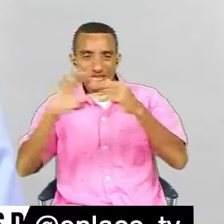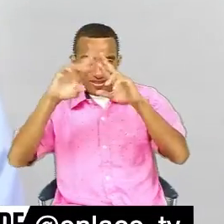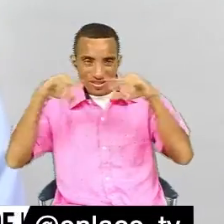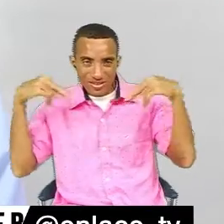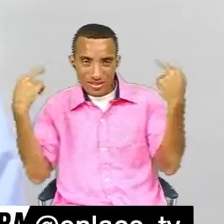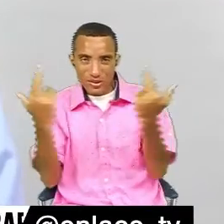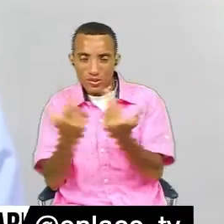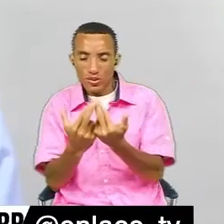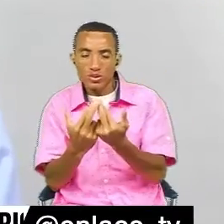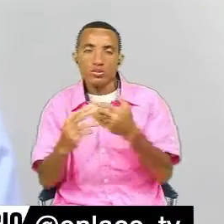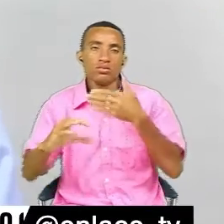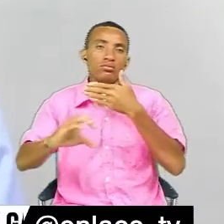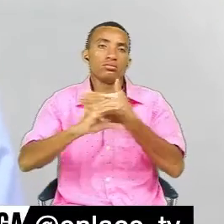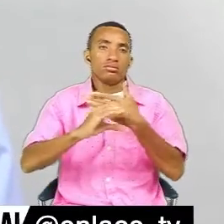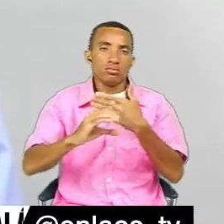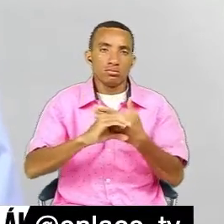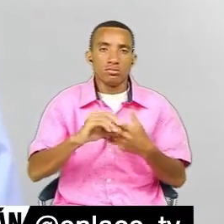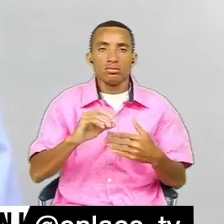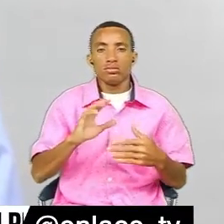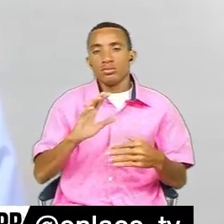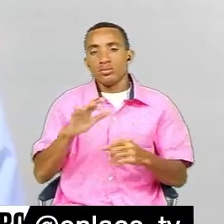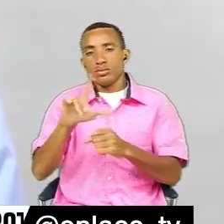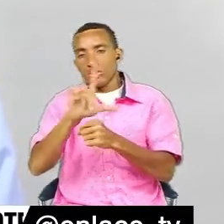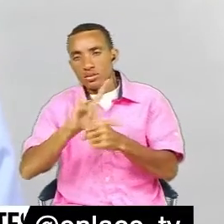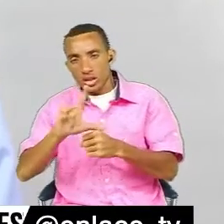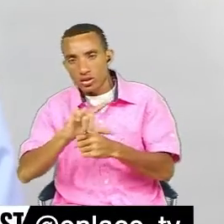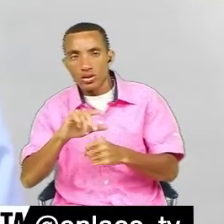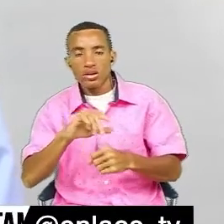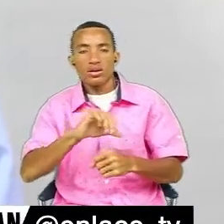tanto provincial como departamental, tratando de lograr